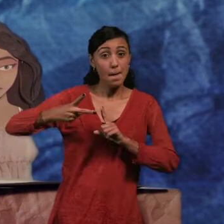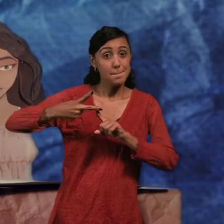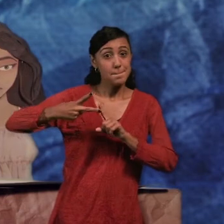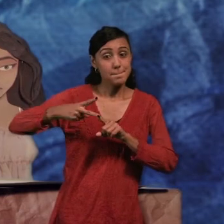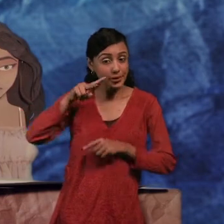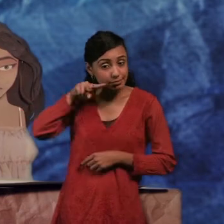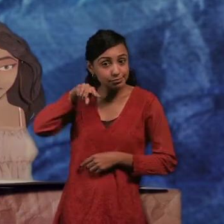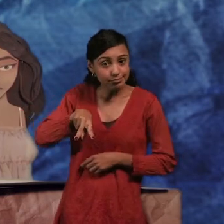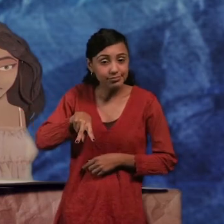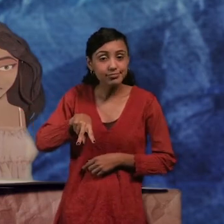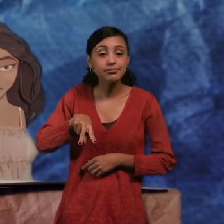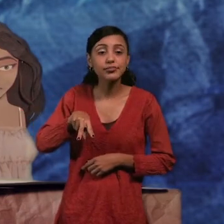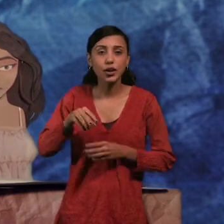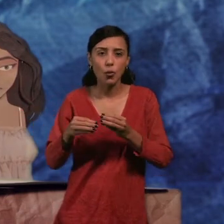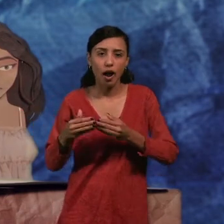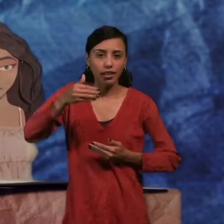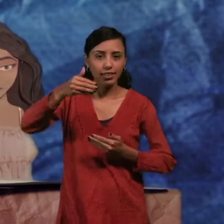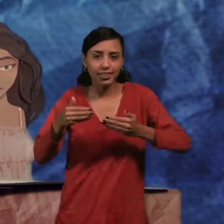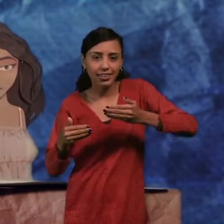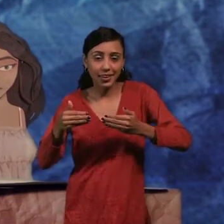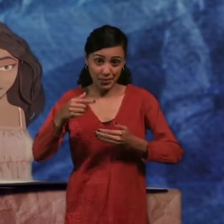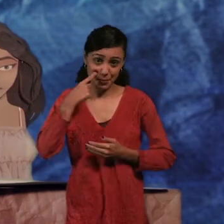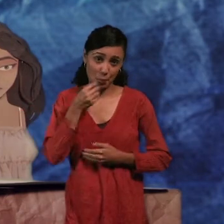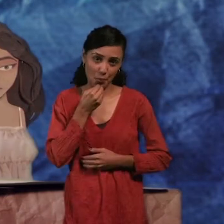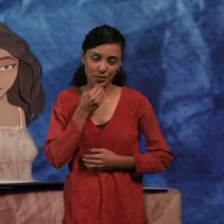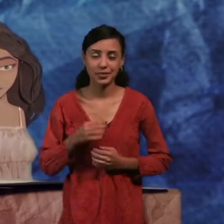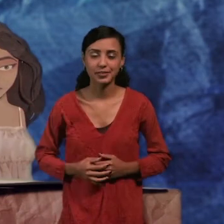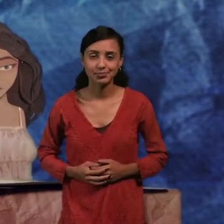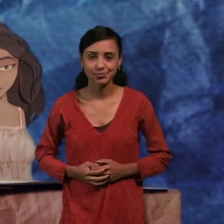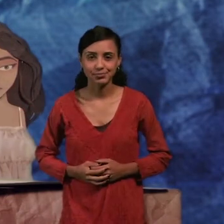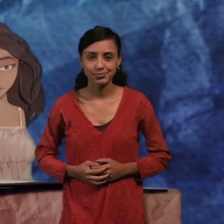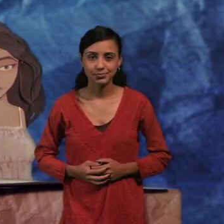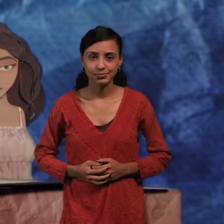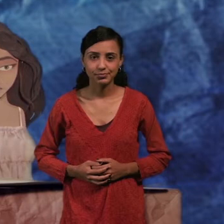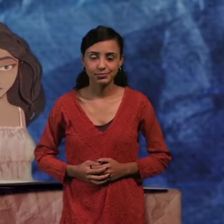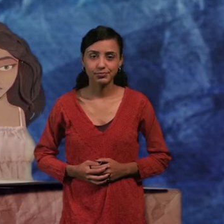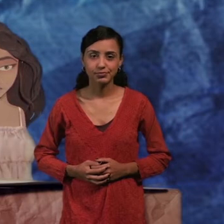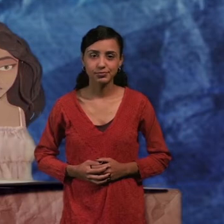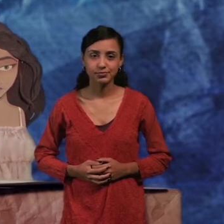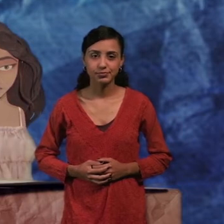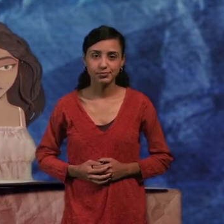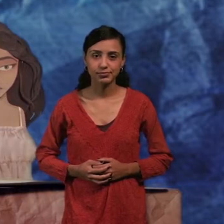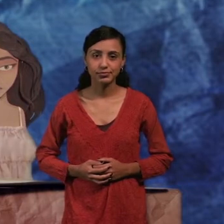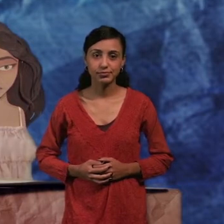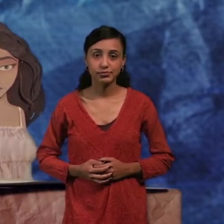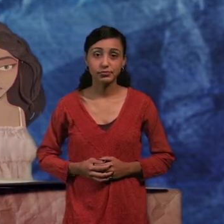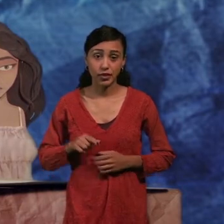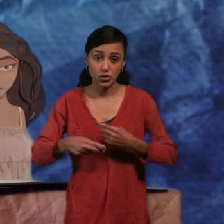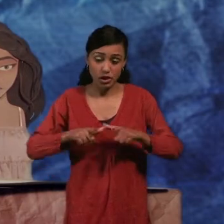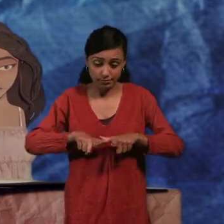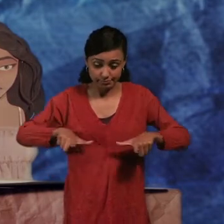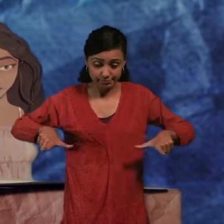están articuladas de modo que podemos hacer movimientos. Normalmente esta técnica se trabaja sobre una